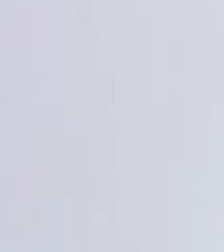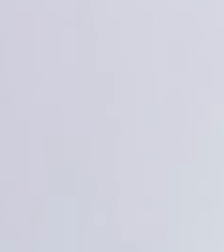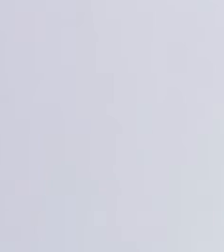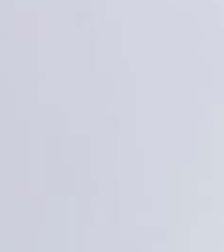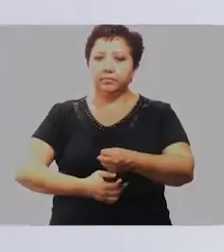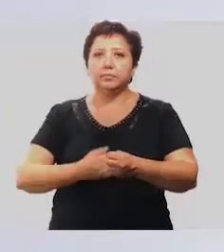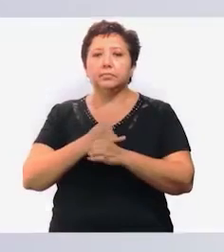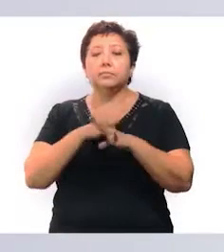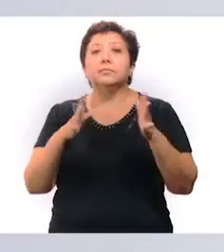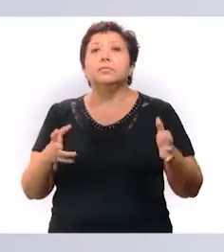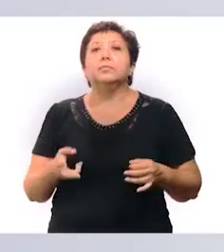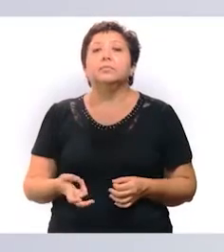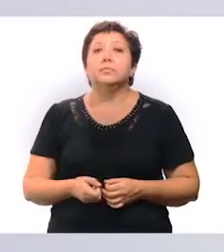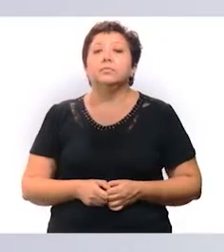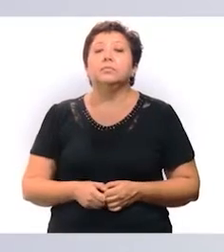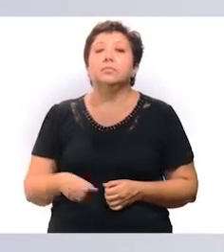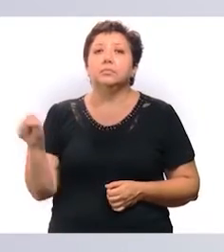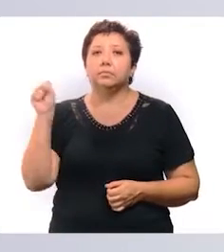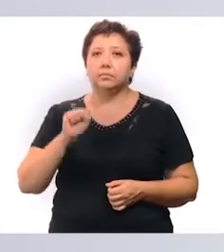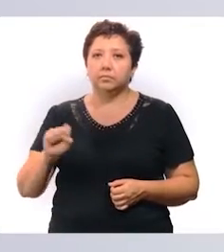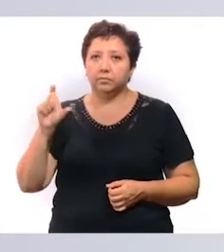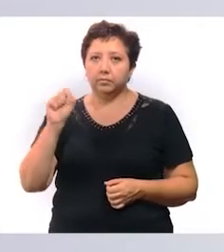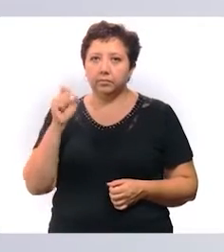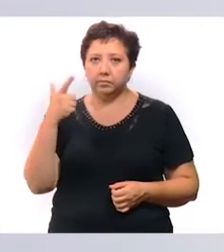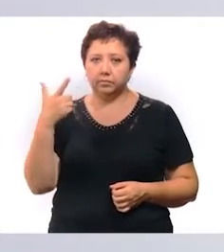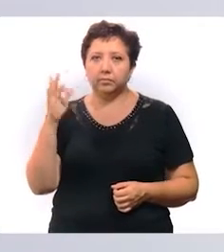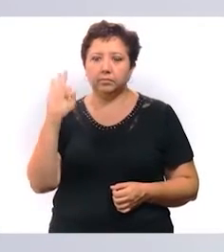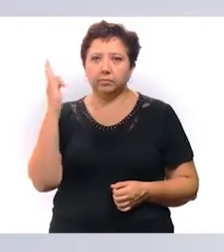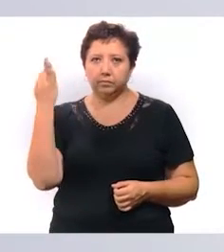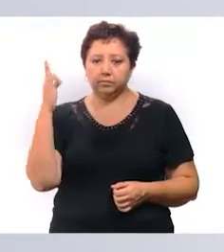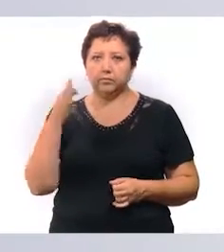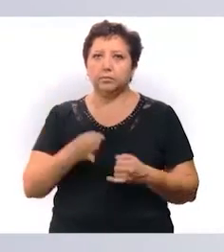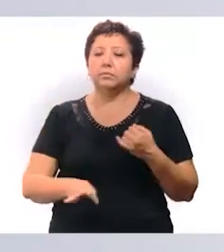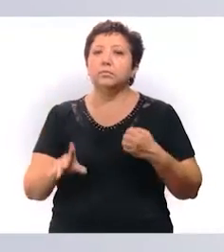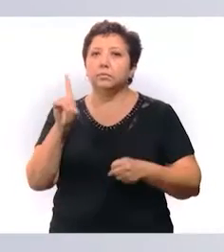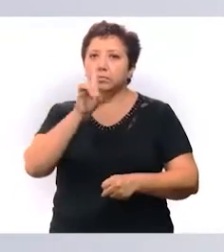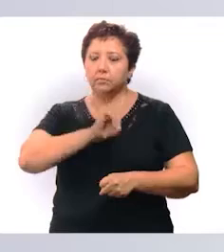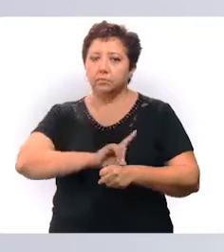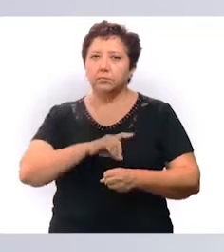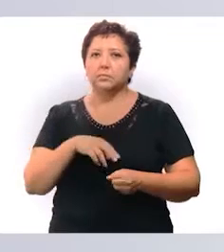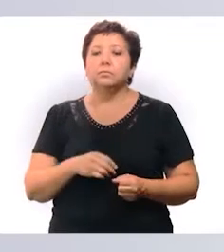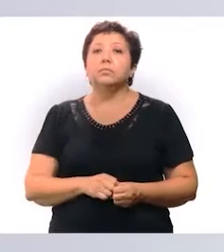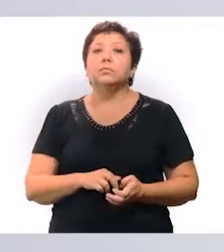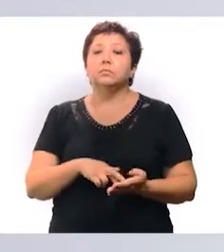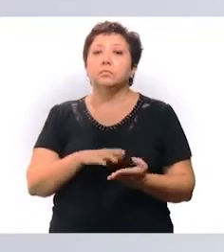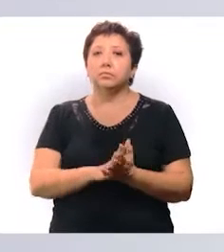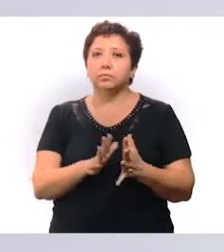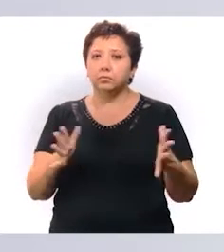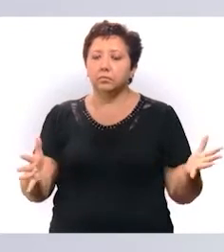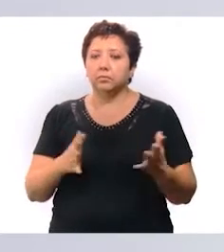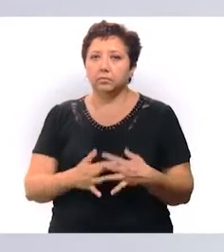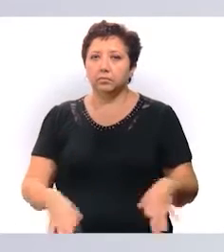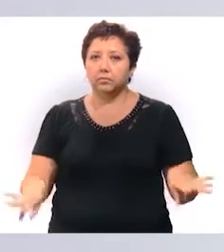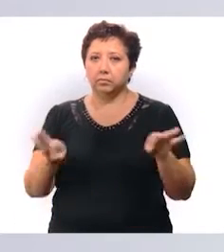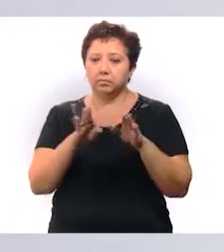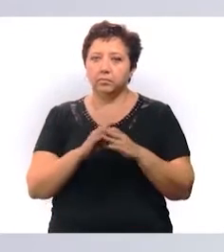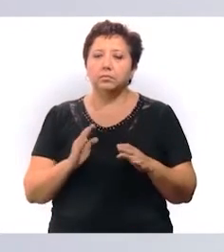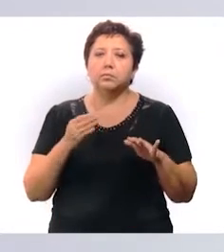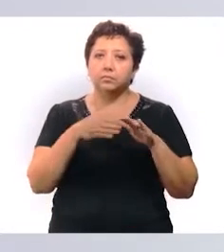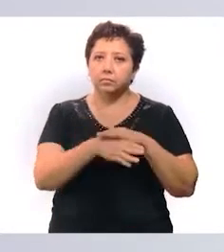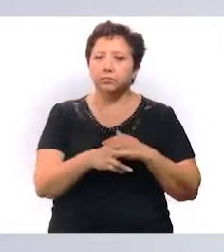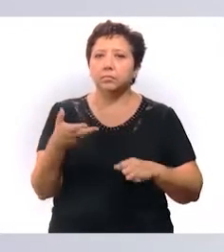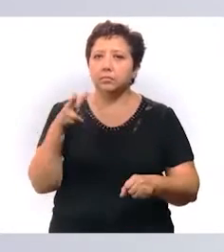Buenas tardes. Este es el parte médico de este sábado 27 de febrero. En los últimos días se ha registrado un incremento importante en los